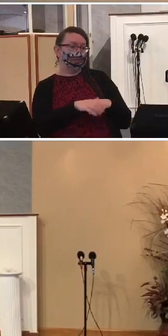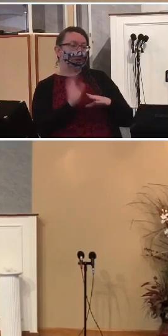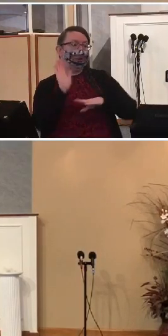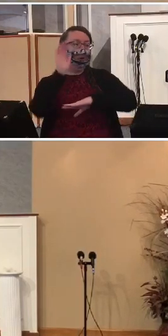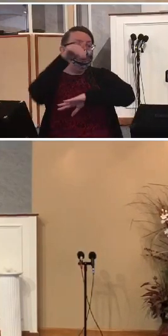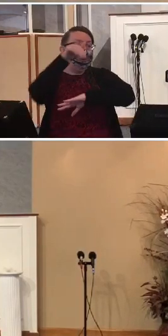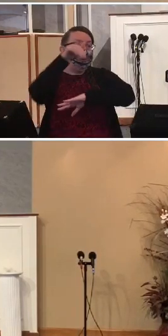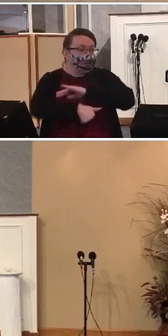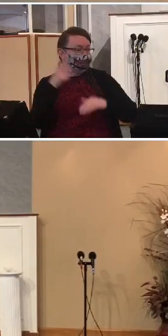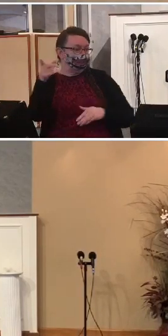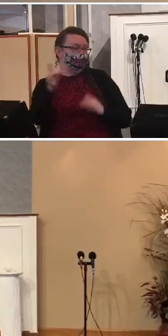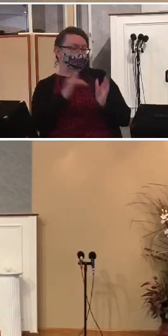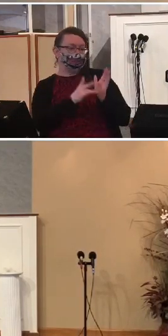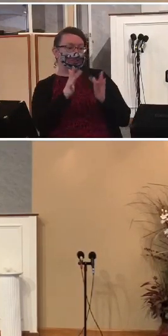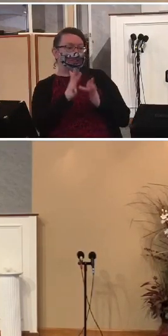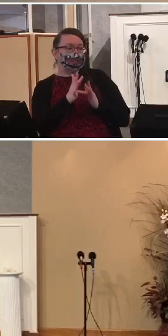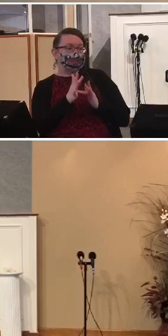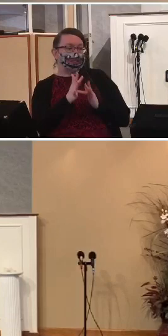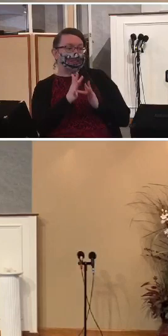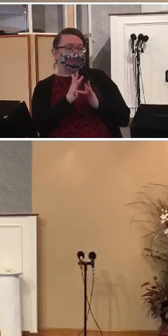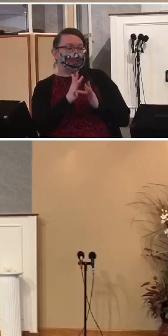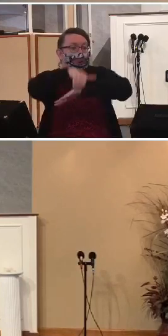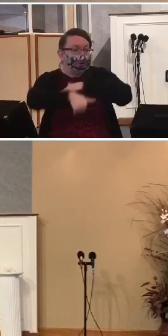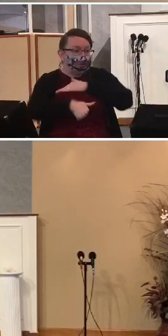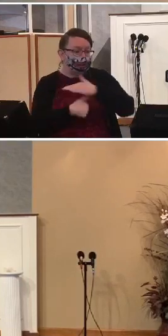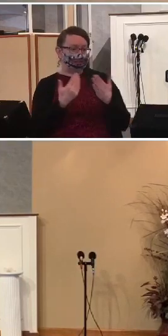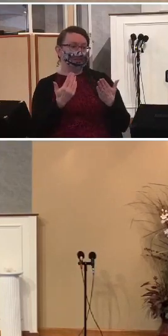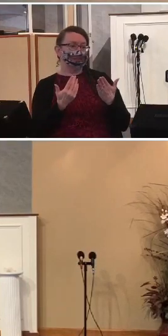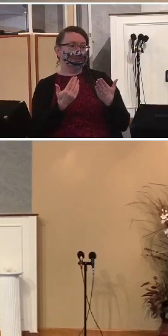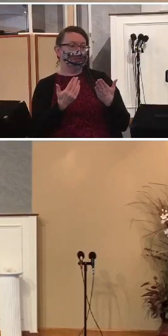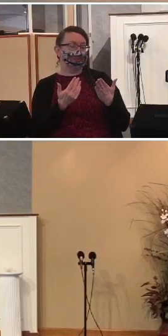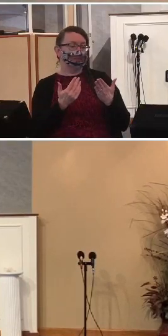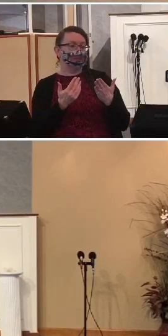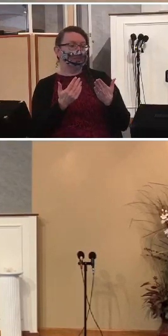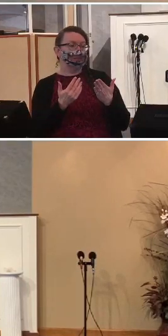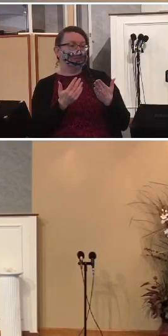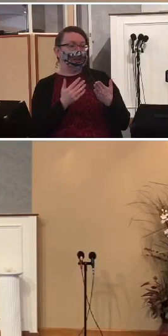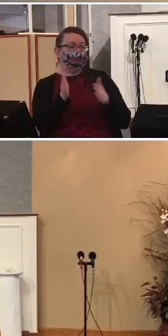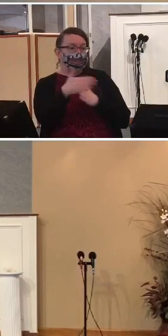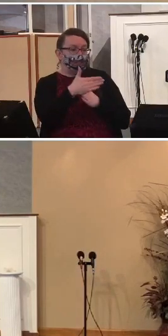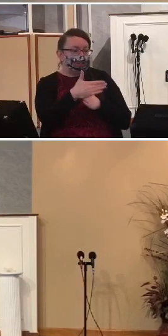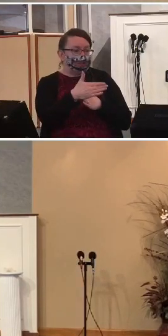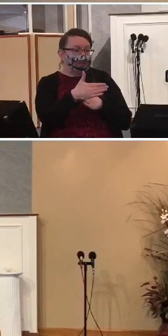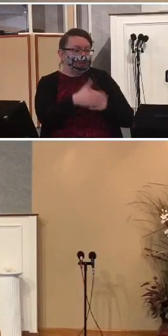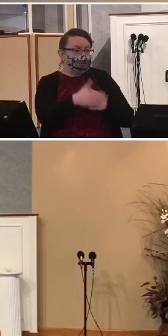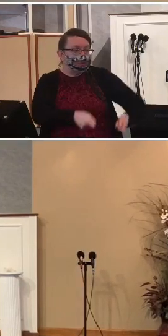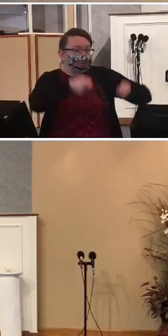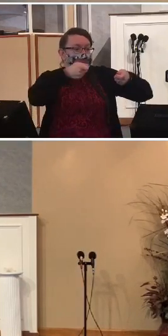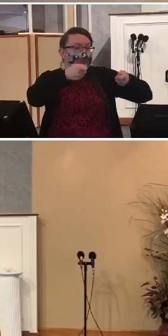noche, Jesús, y nosotros tratamos de pescar toda la noche y atrapamos nada.